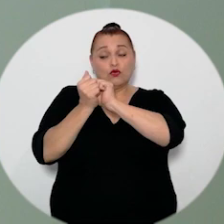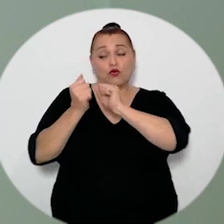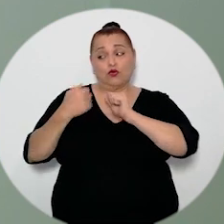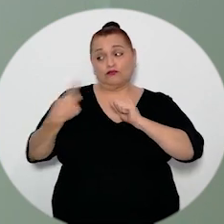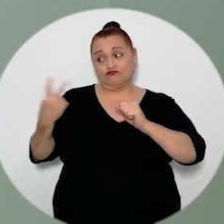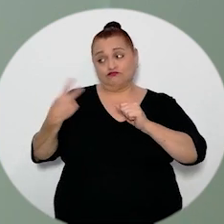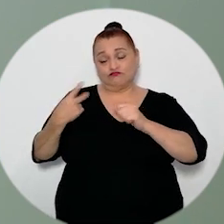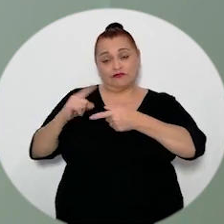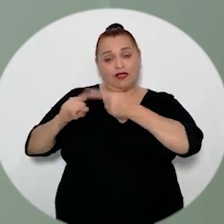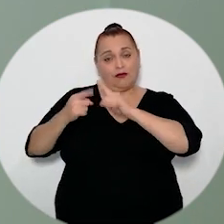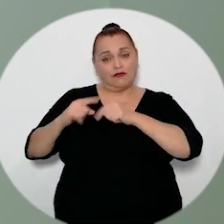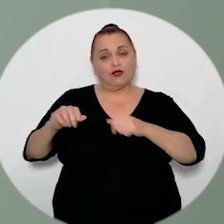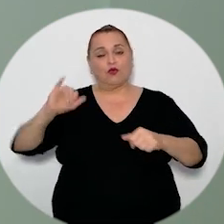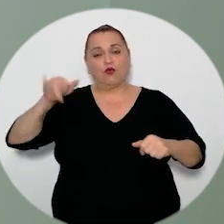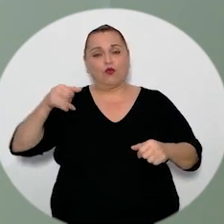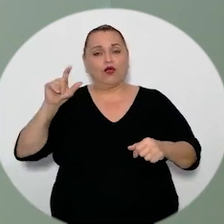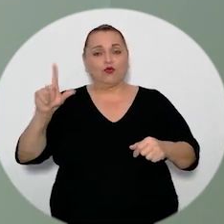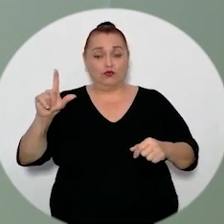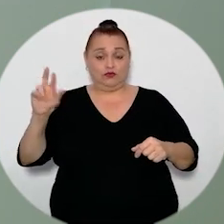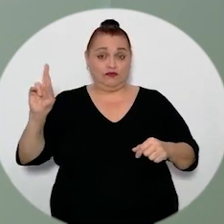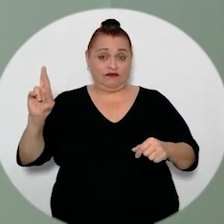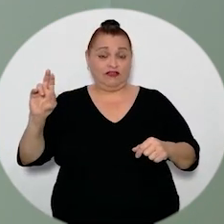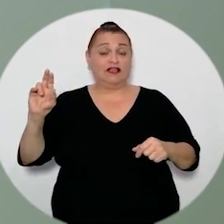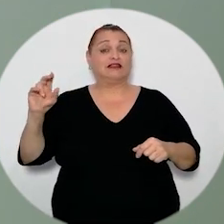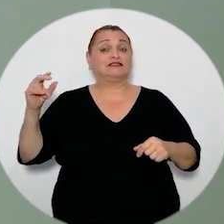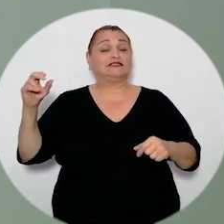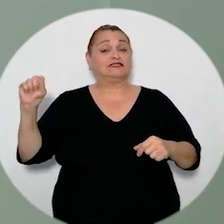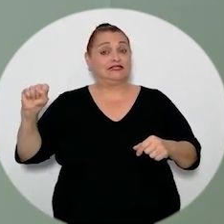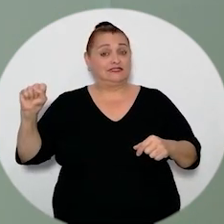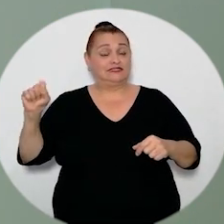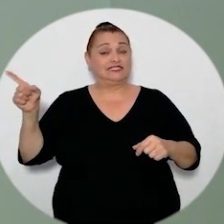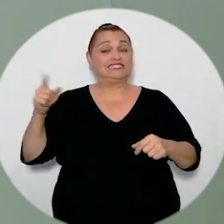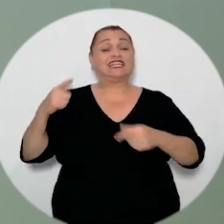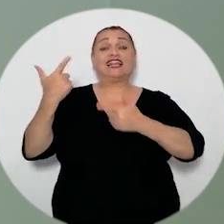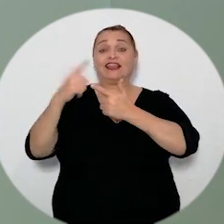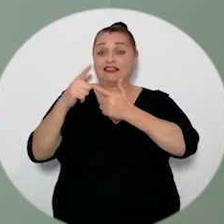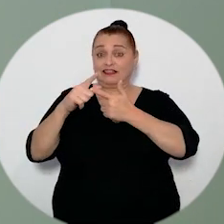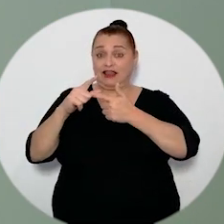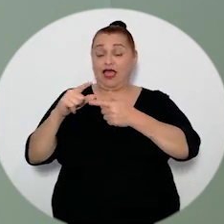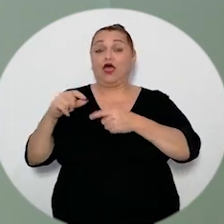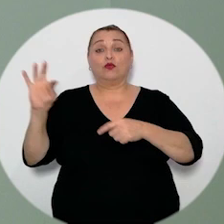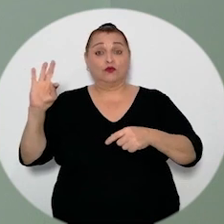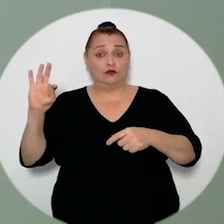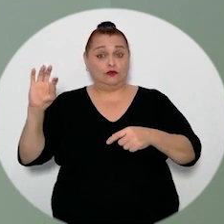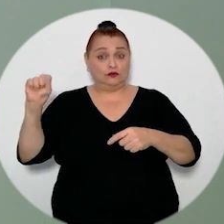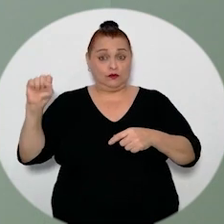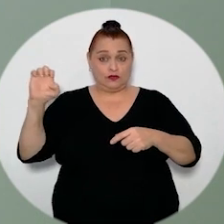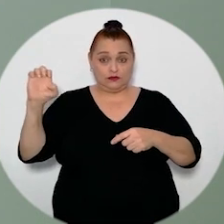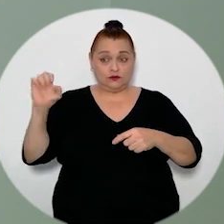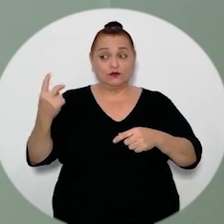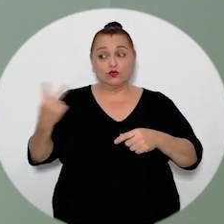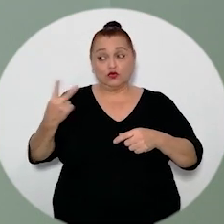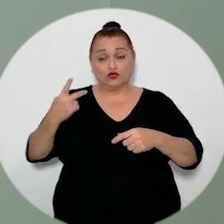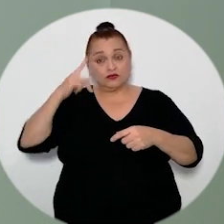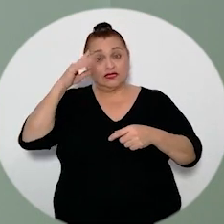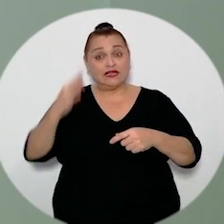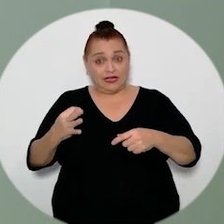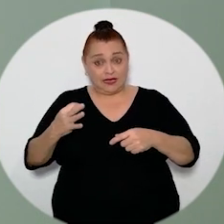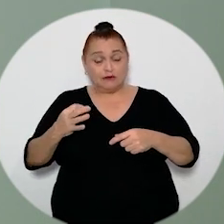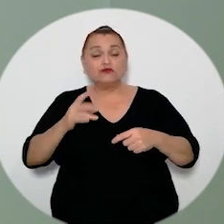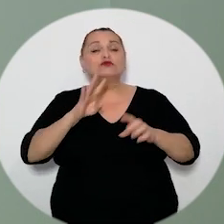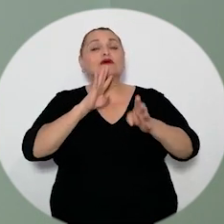con mi buen amigo Juan Luis Rivera Sánchez, también letrado del Tribunal Supremo de Elecciones, hemos considerado indispensable referirnos